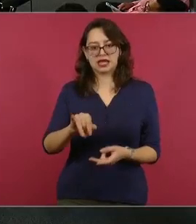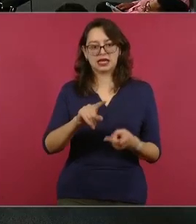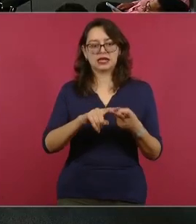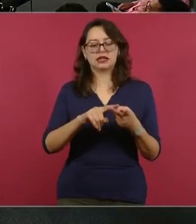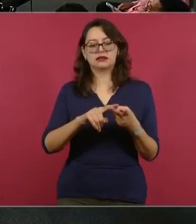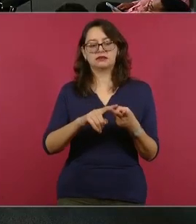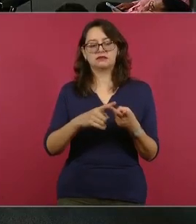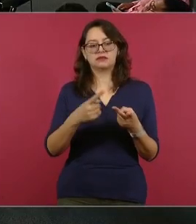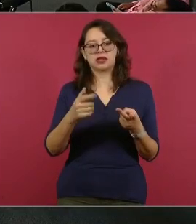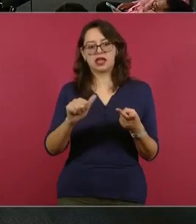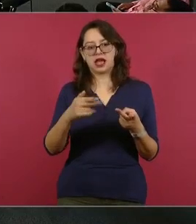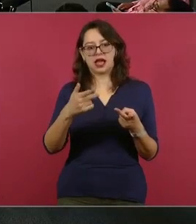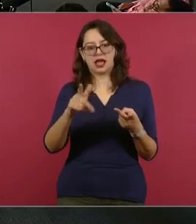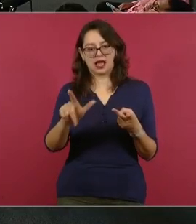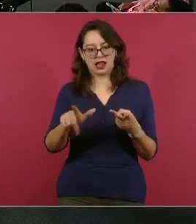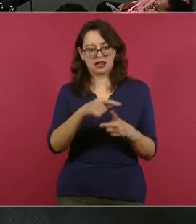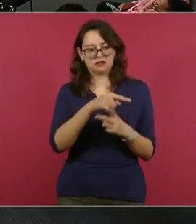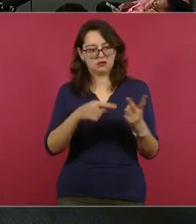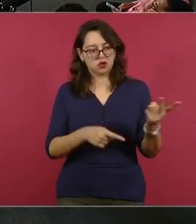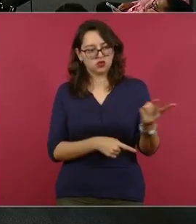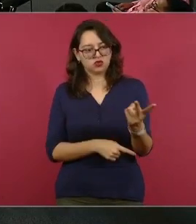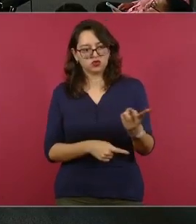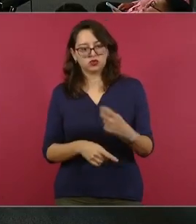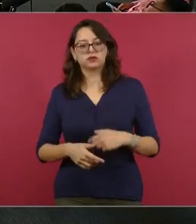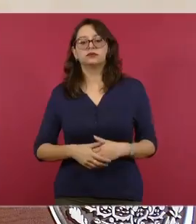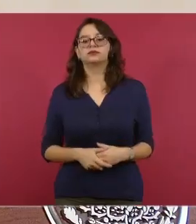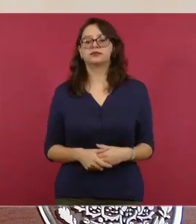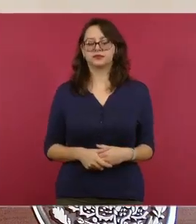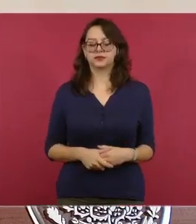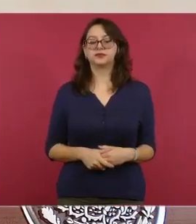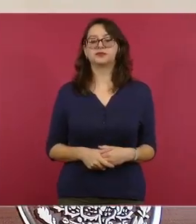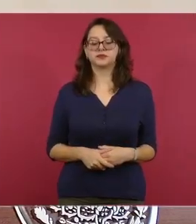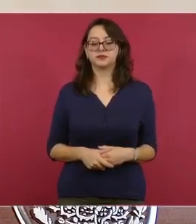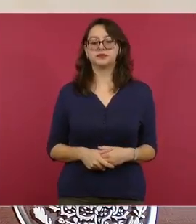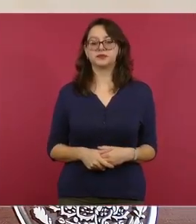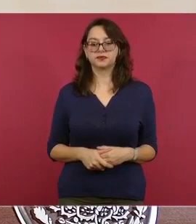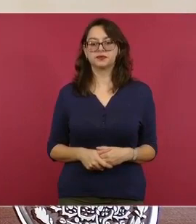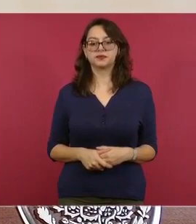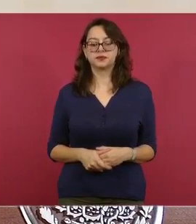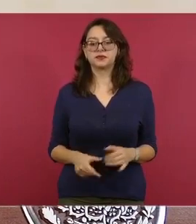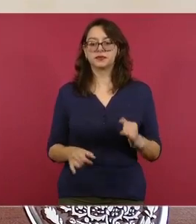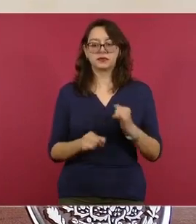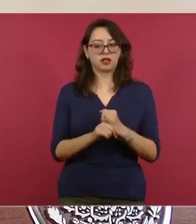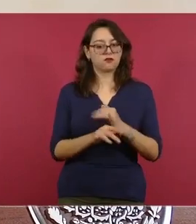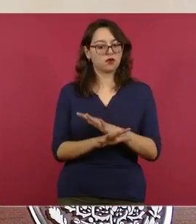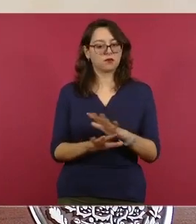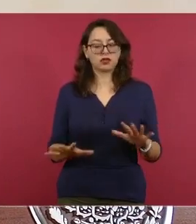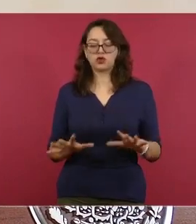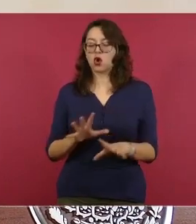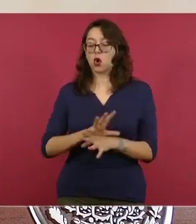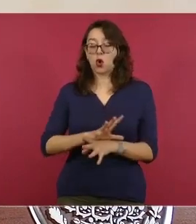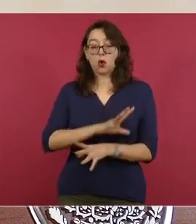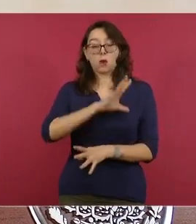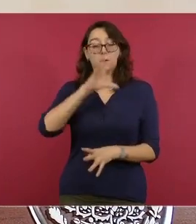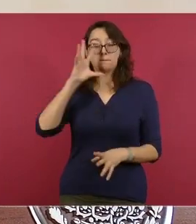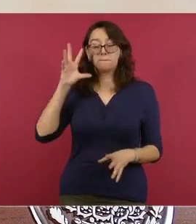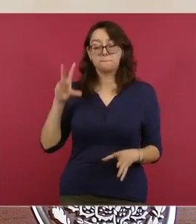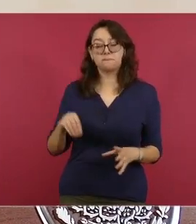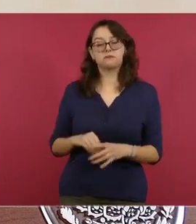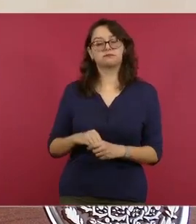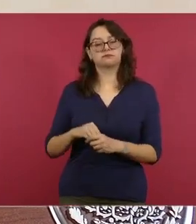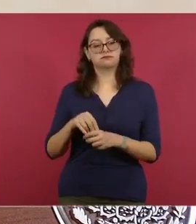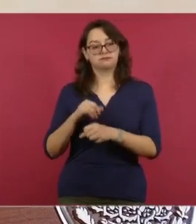se está revisando todo el proceso, todo lo actuado,